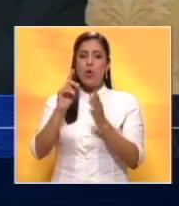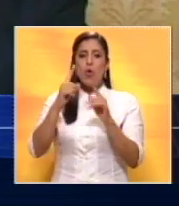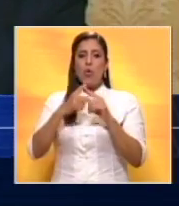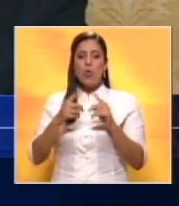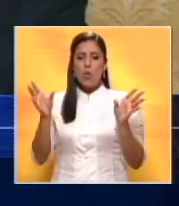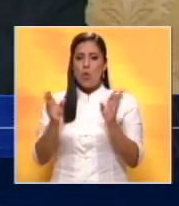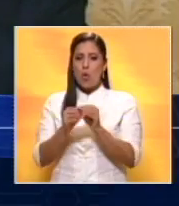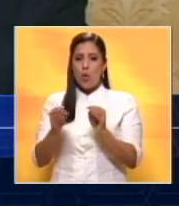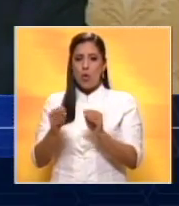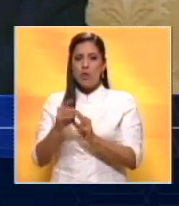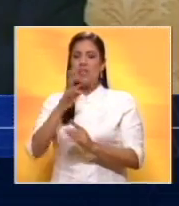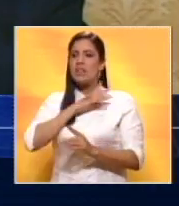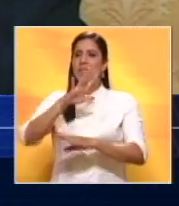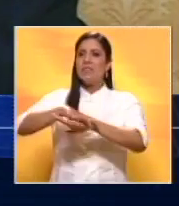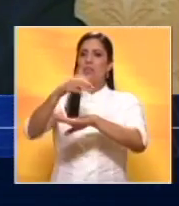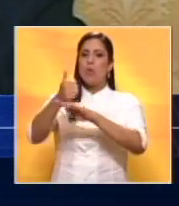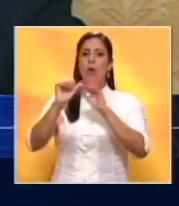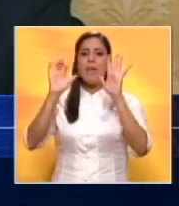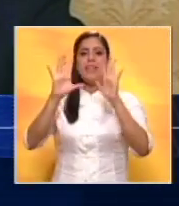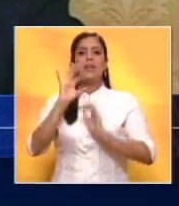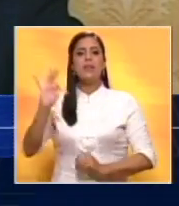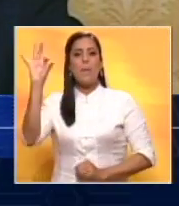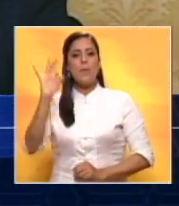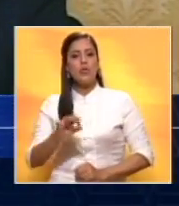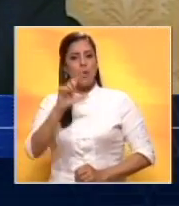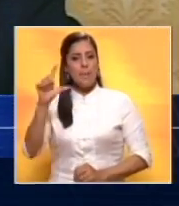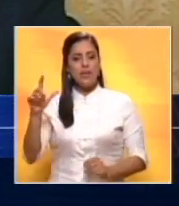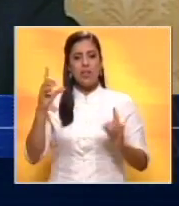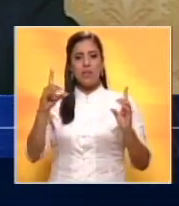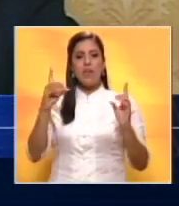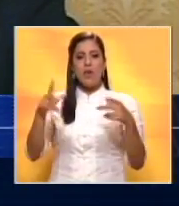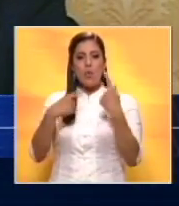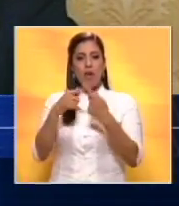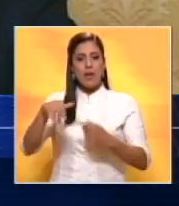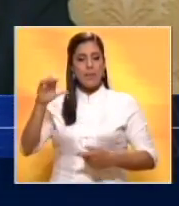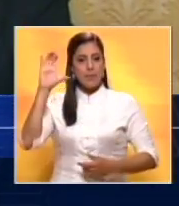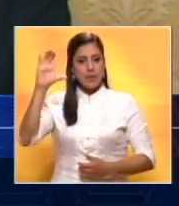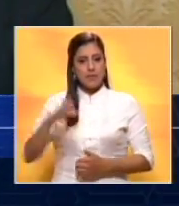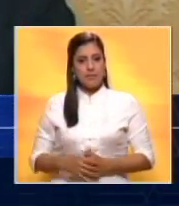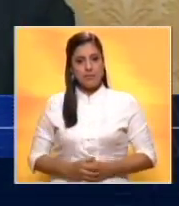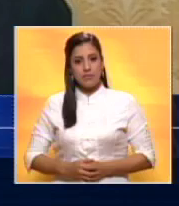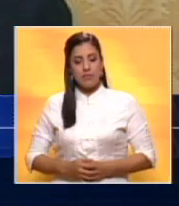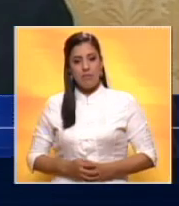actos conclusivos y hayan acusado al 10% de los delitos que se cometen en el país.